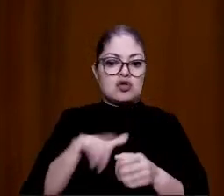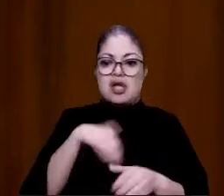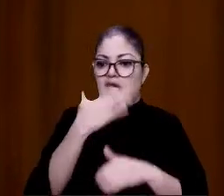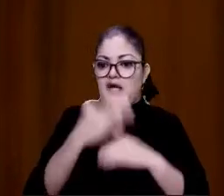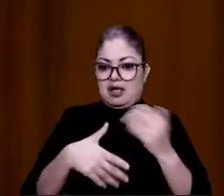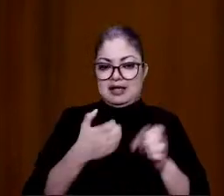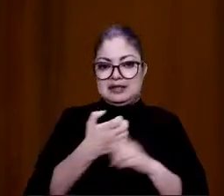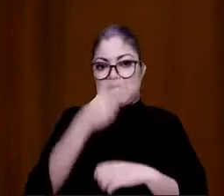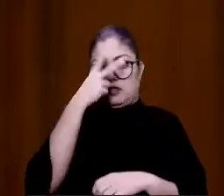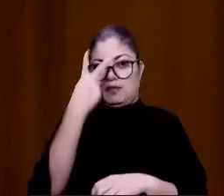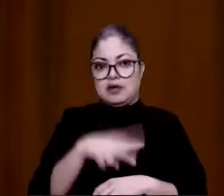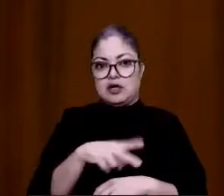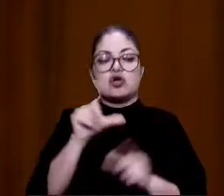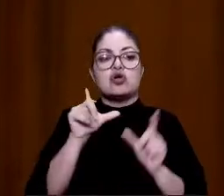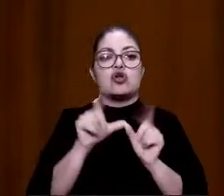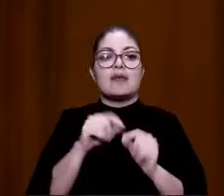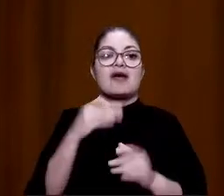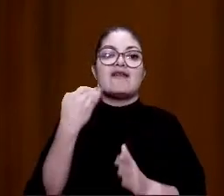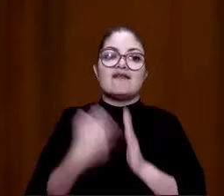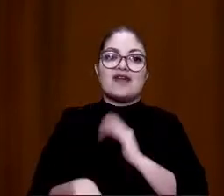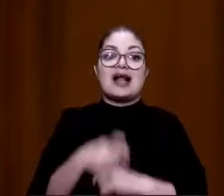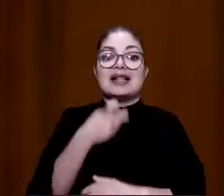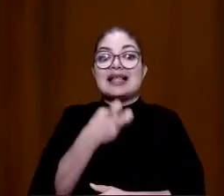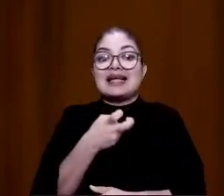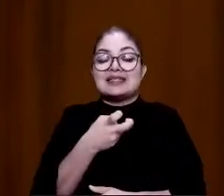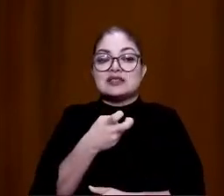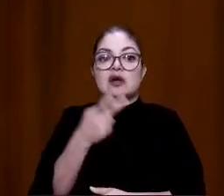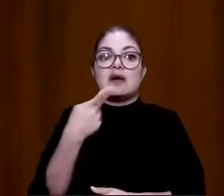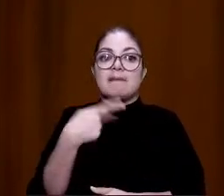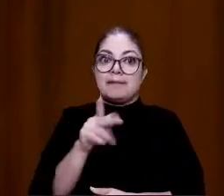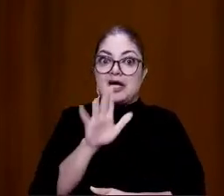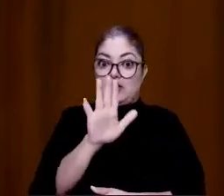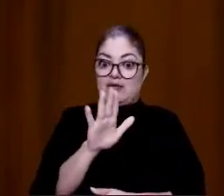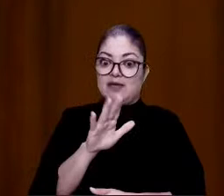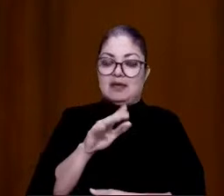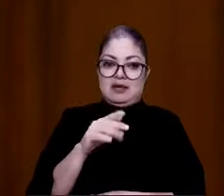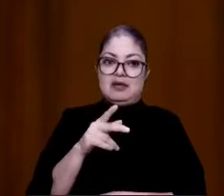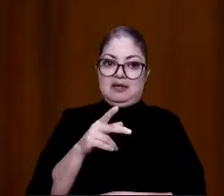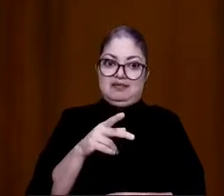¿no? Entonces, nada más faltaría que se termine eso, pero ahí viene lo interesante.